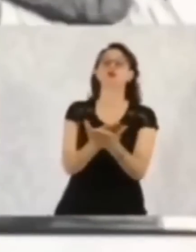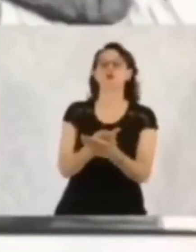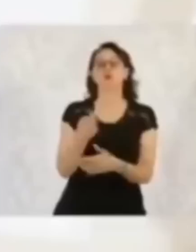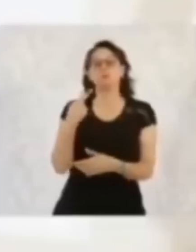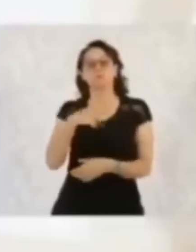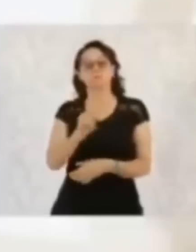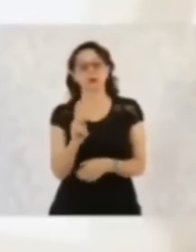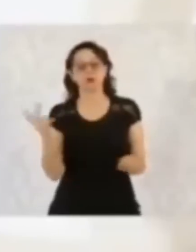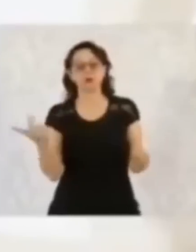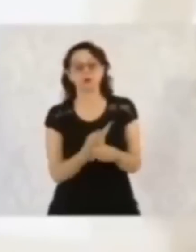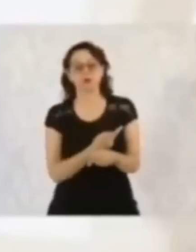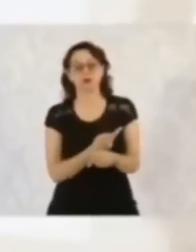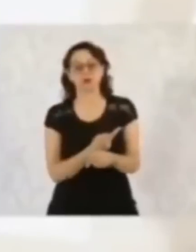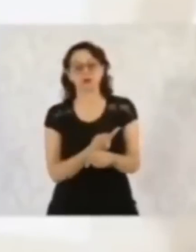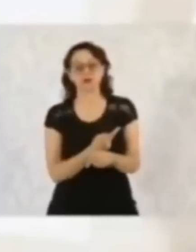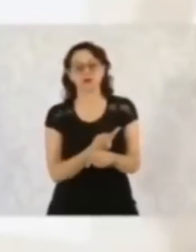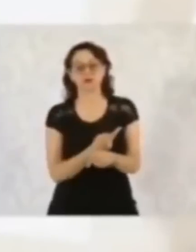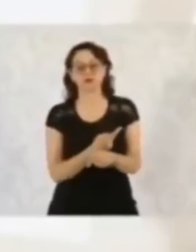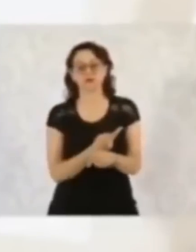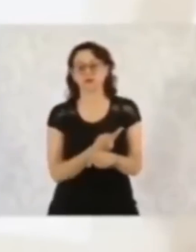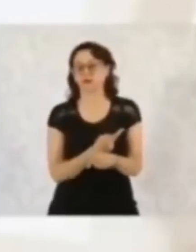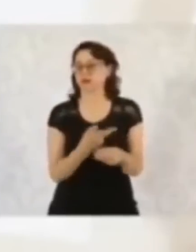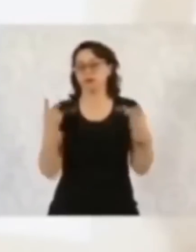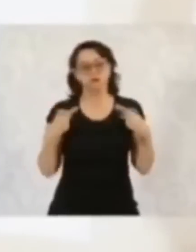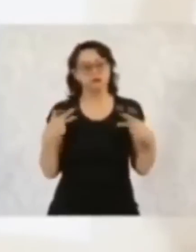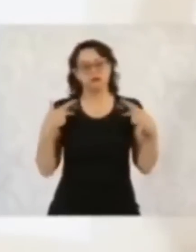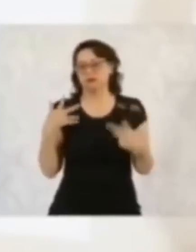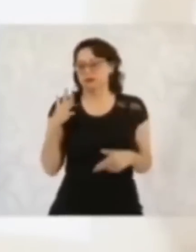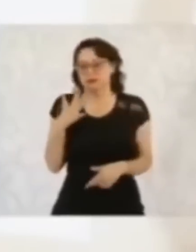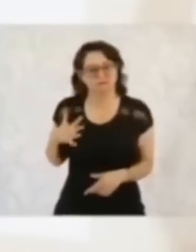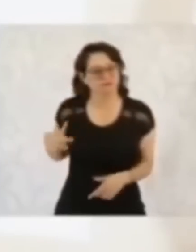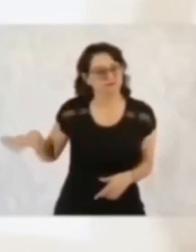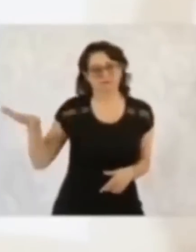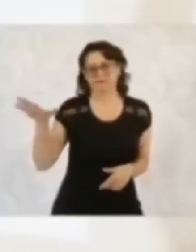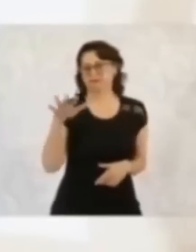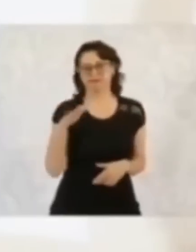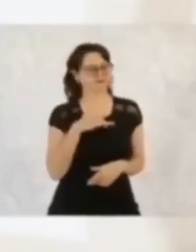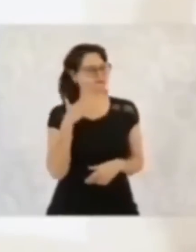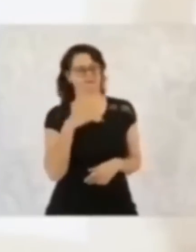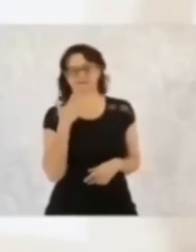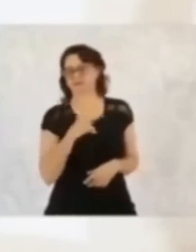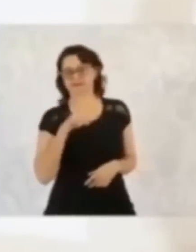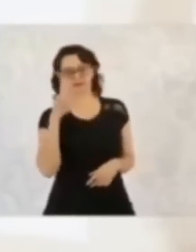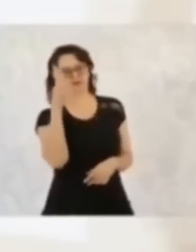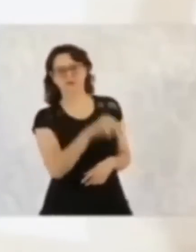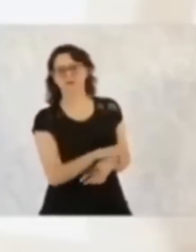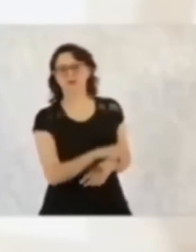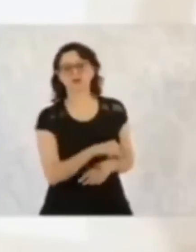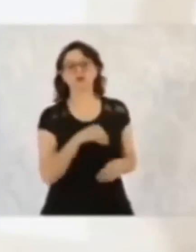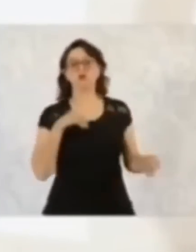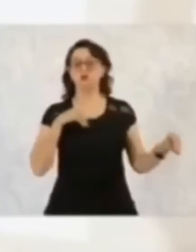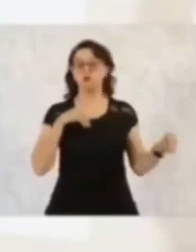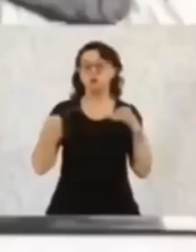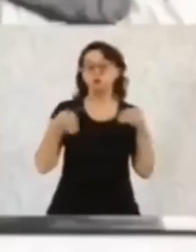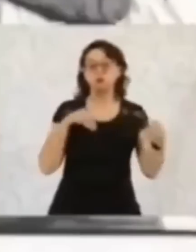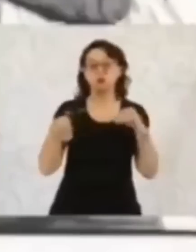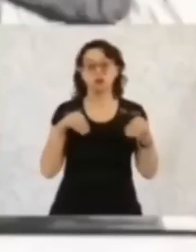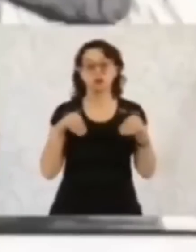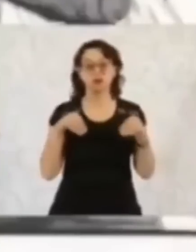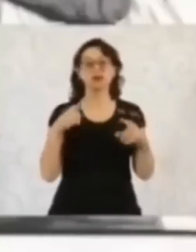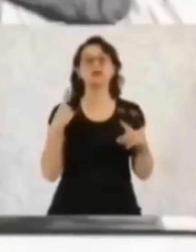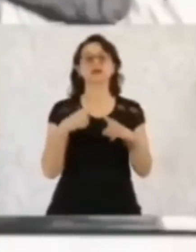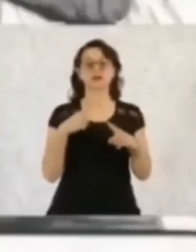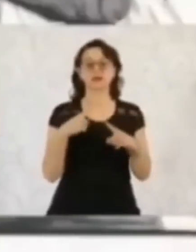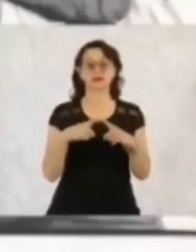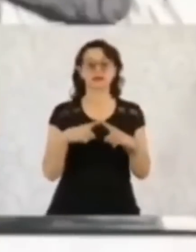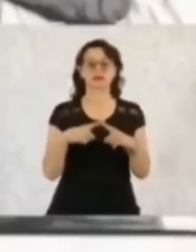solo que hubo una movilización muy grande que evitó que eso ocurriera. Entre otros, quien se movilizó fue el Sindicato